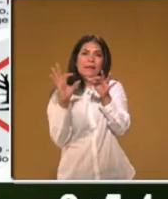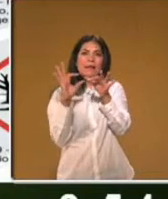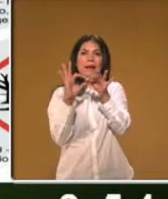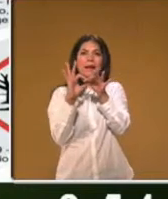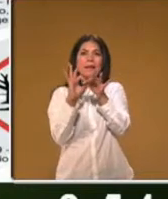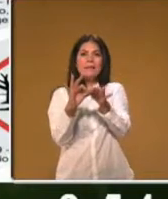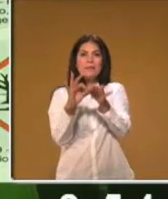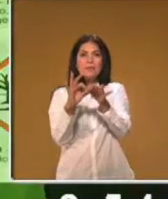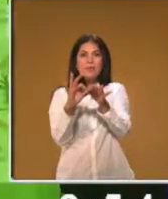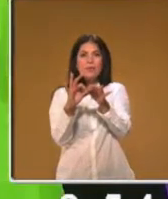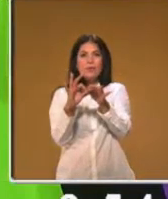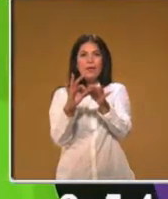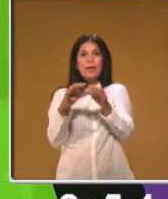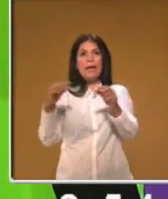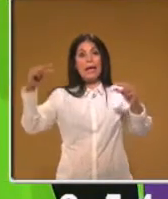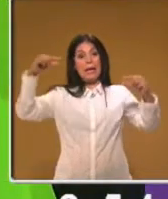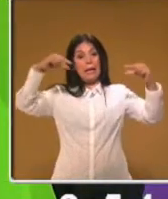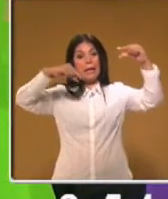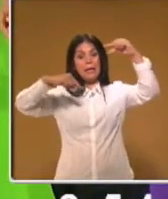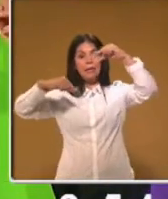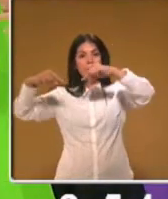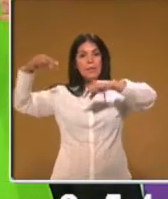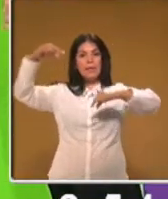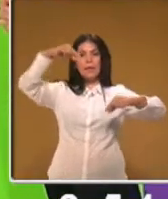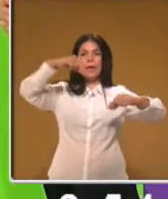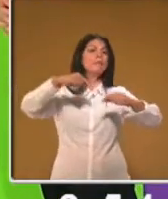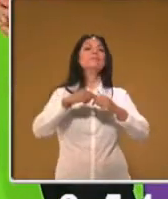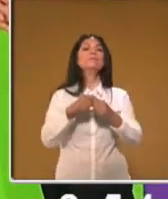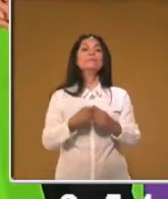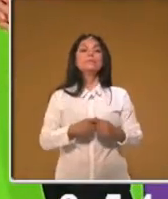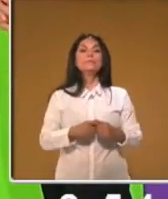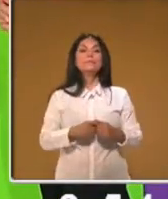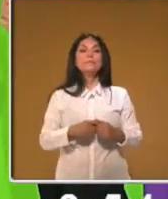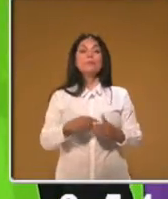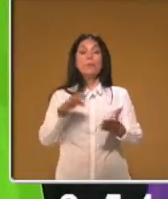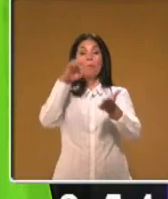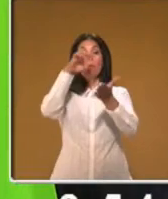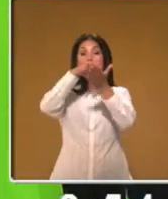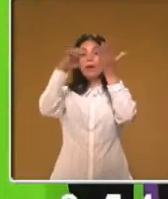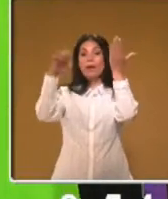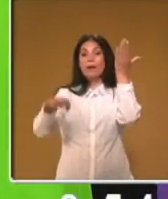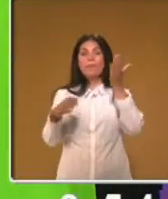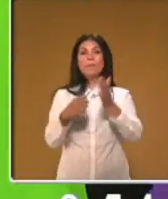que practicar, así como lo hicieron seguramente en física y biología. Por ejemplo, ustedes